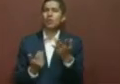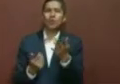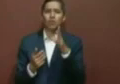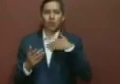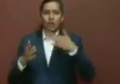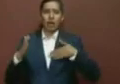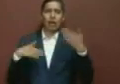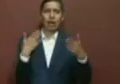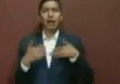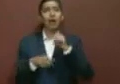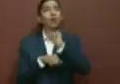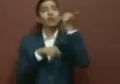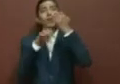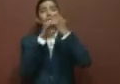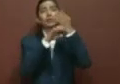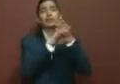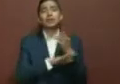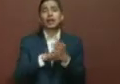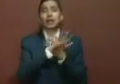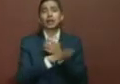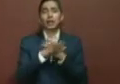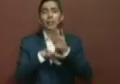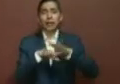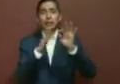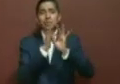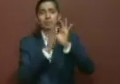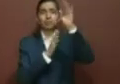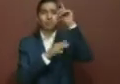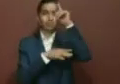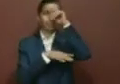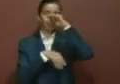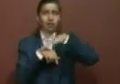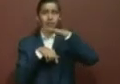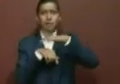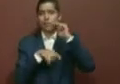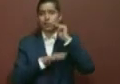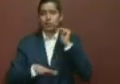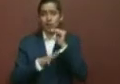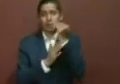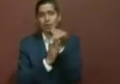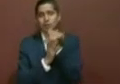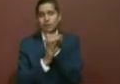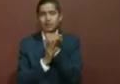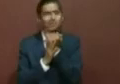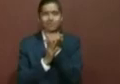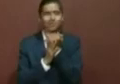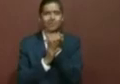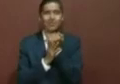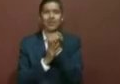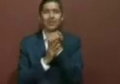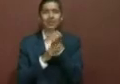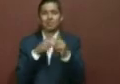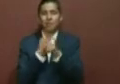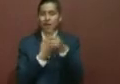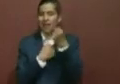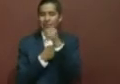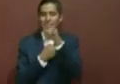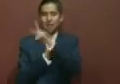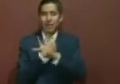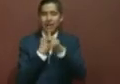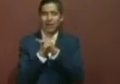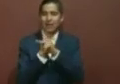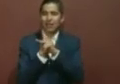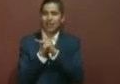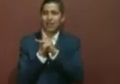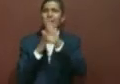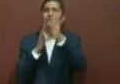alegra que otros estados estén con esa complicación mayor que Michoacán. Es un problema del país. Mira, estaba viendo